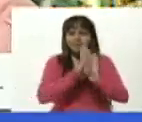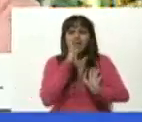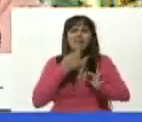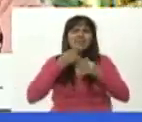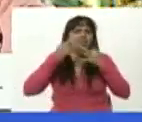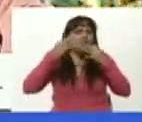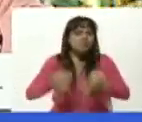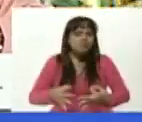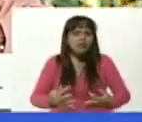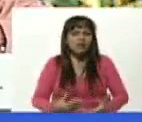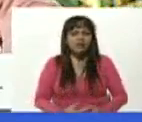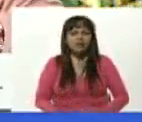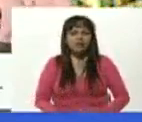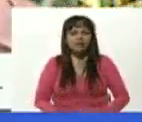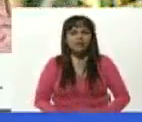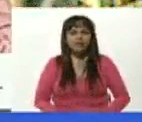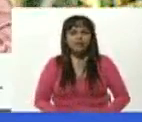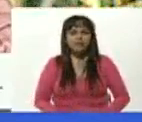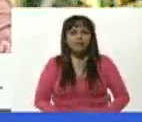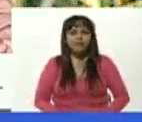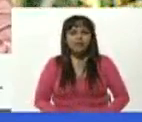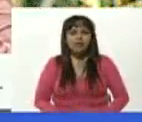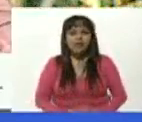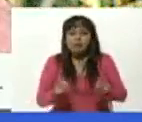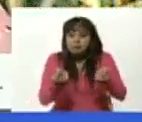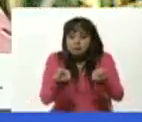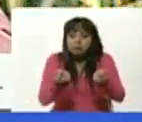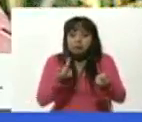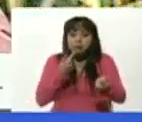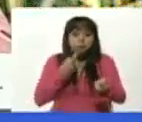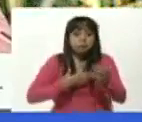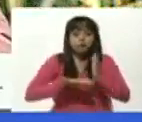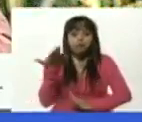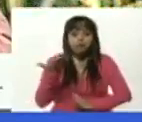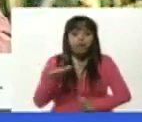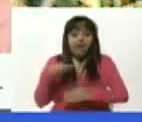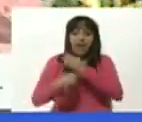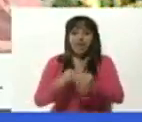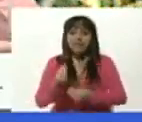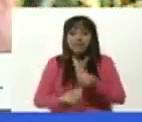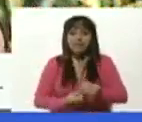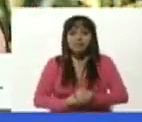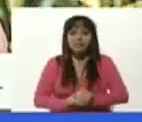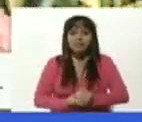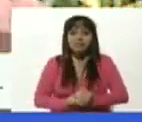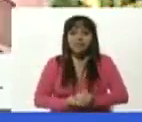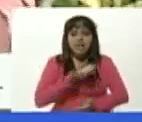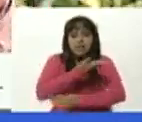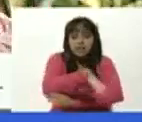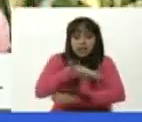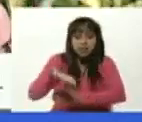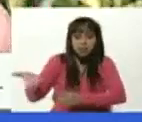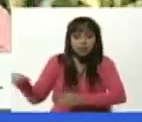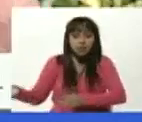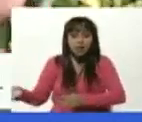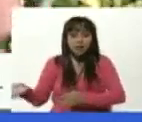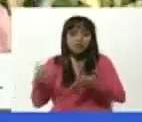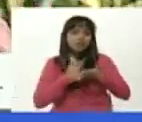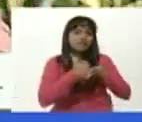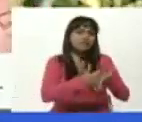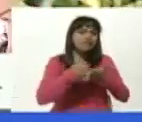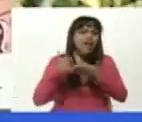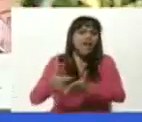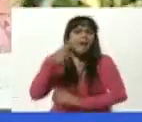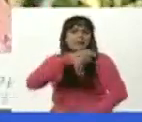real, de riqueza producida, distribuida e invertida en